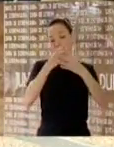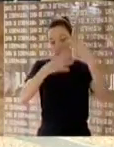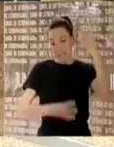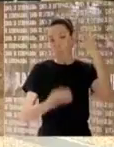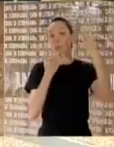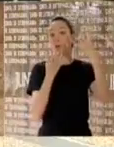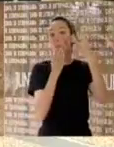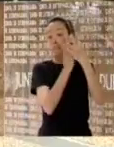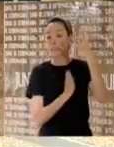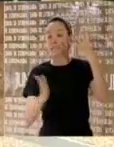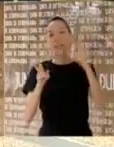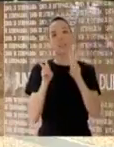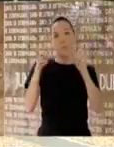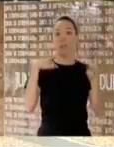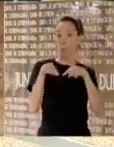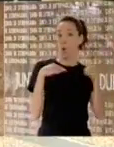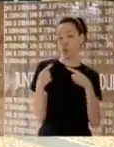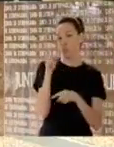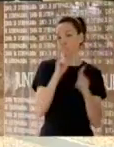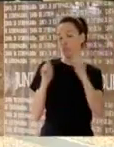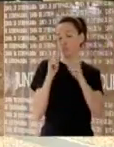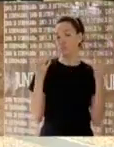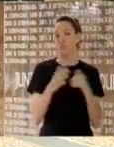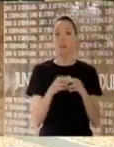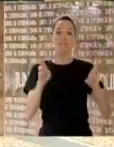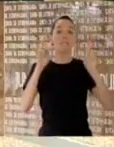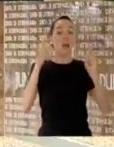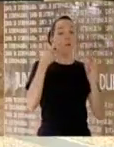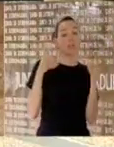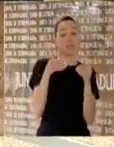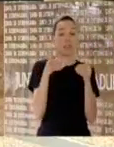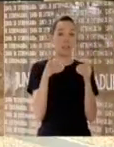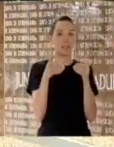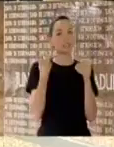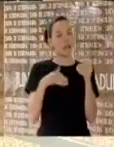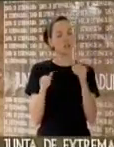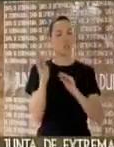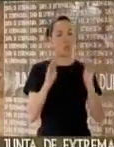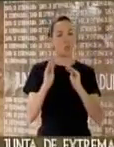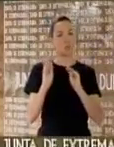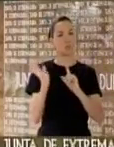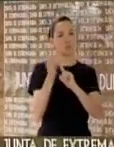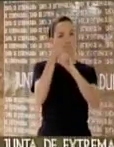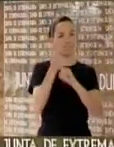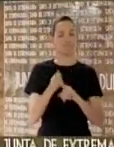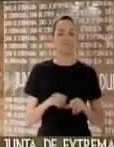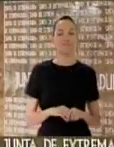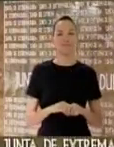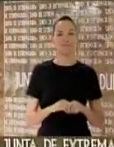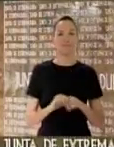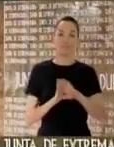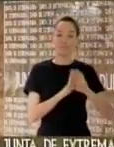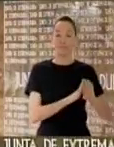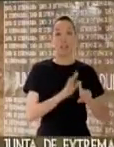transporte, y que esperemos que más temprano que tarde pueda tener una solución, ¿no? Y luego hemos